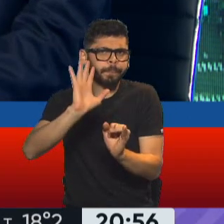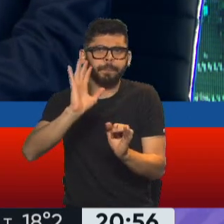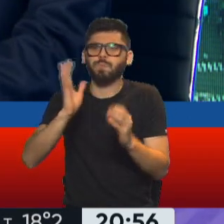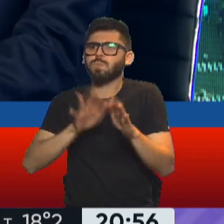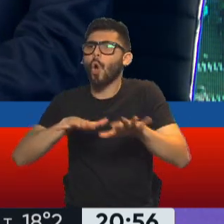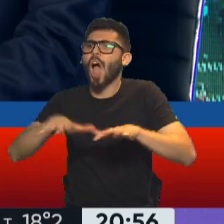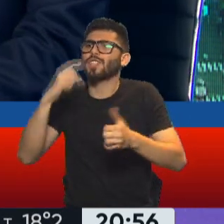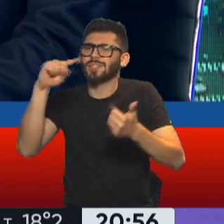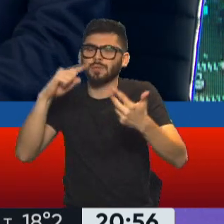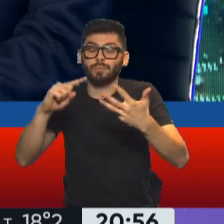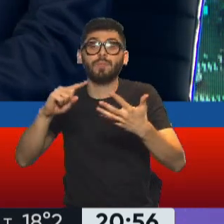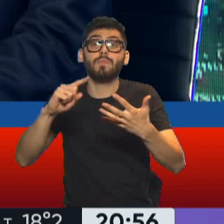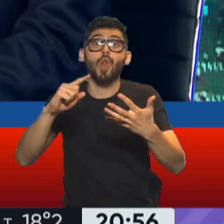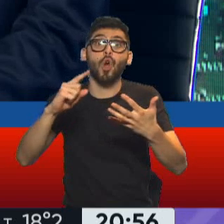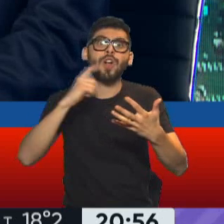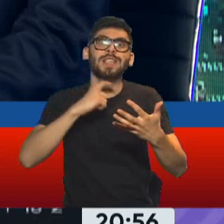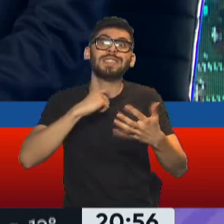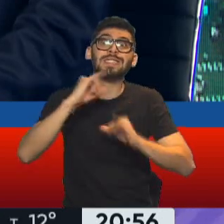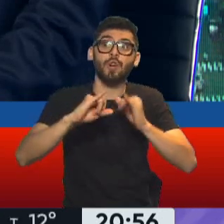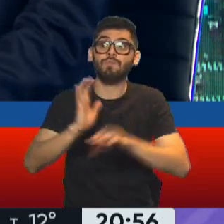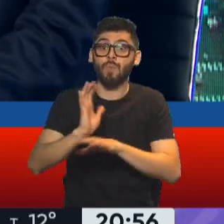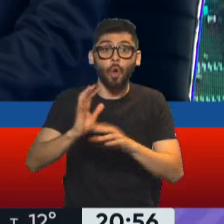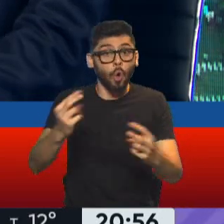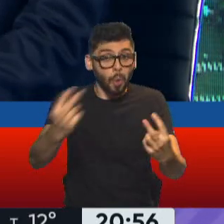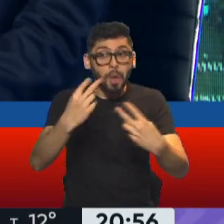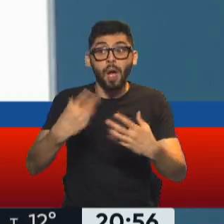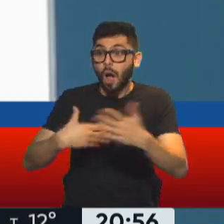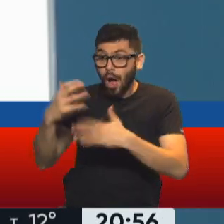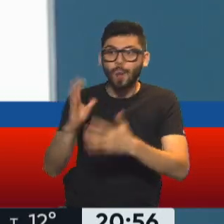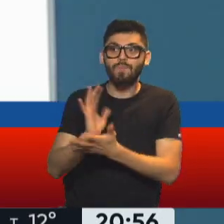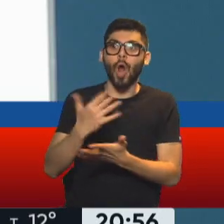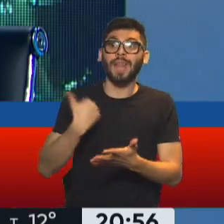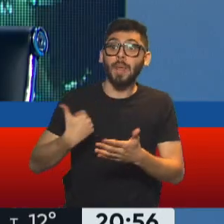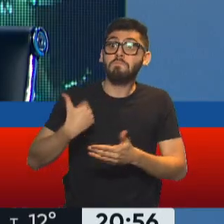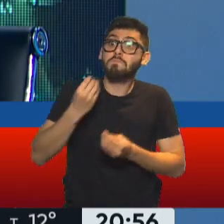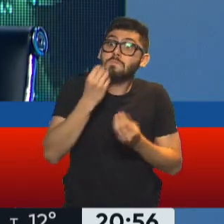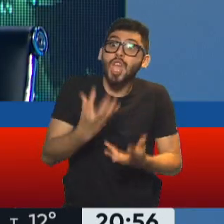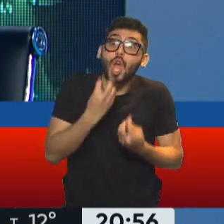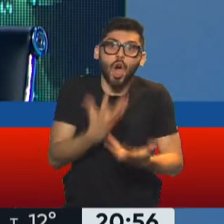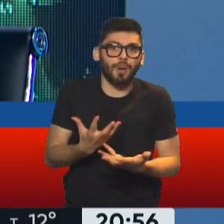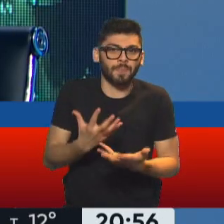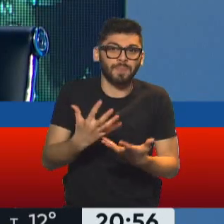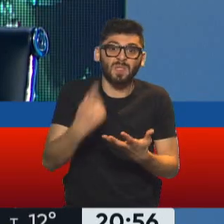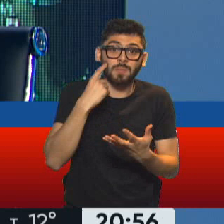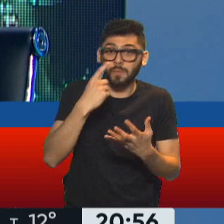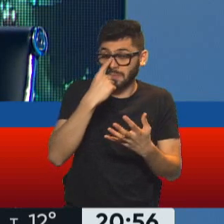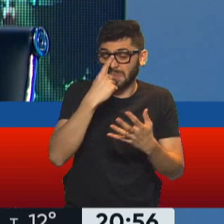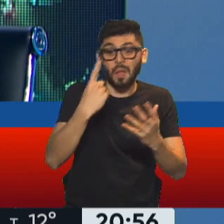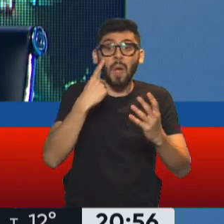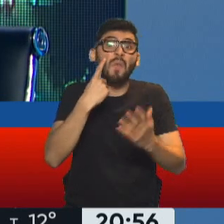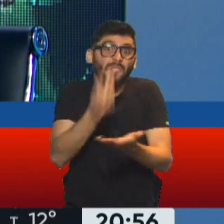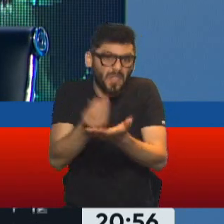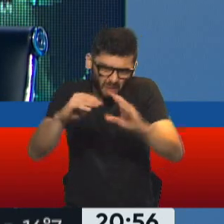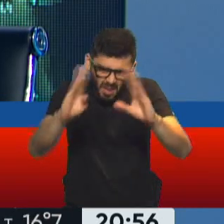concreta de cómo la Argentina se está poniendo de pie. Saber que a 4, 5, 6 manzanas de donde uno vive,